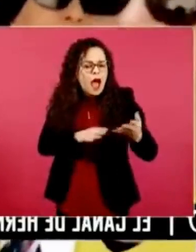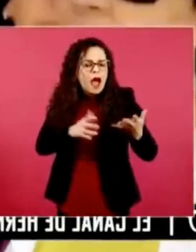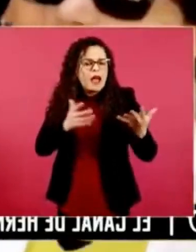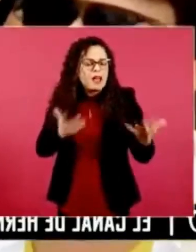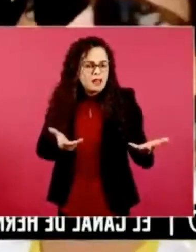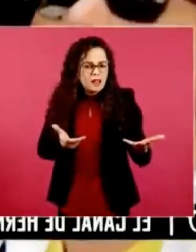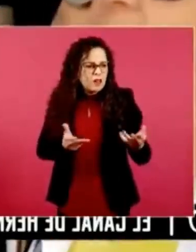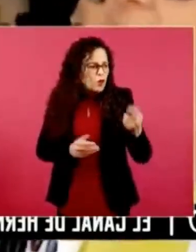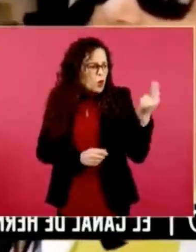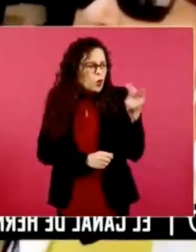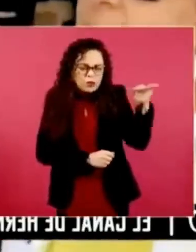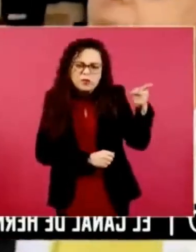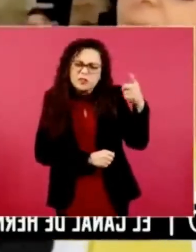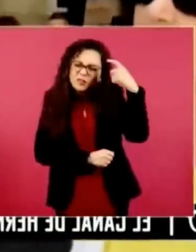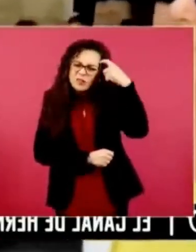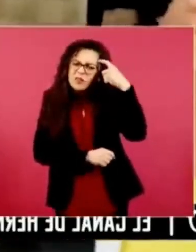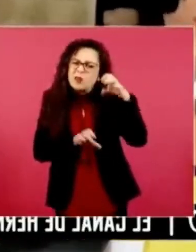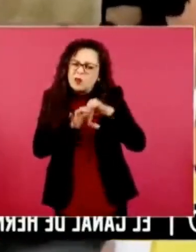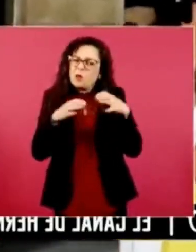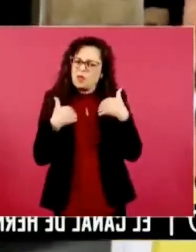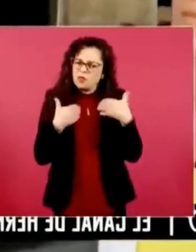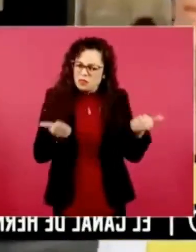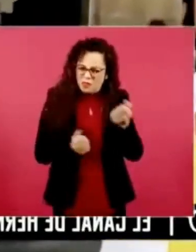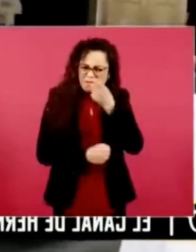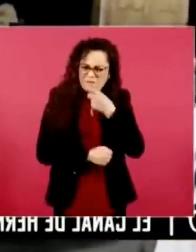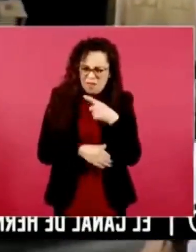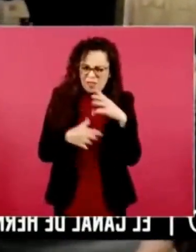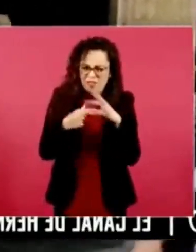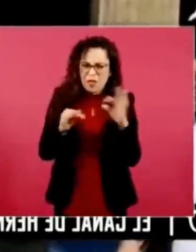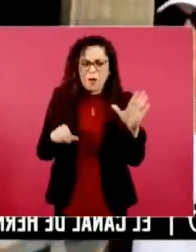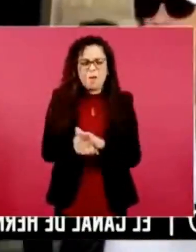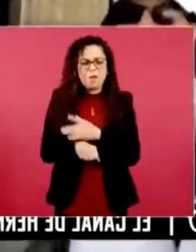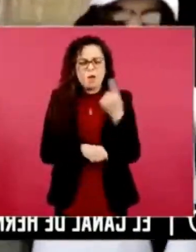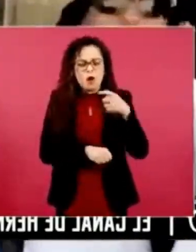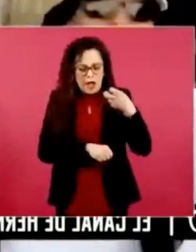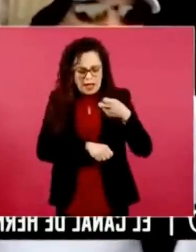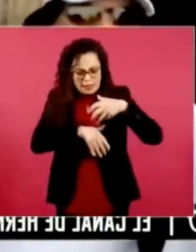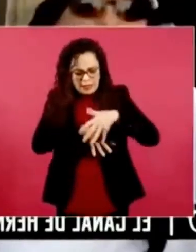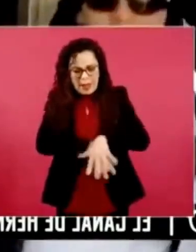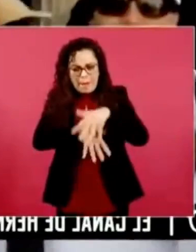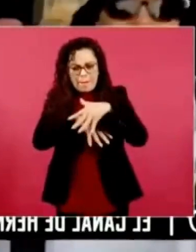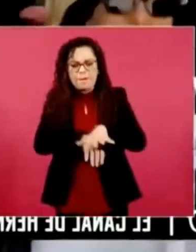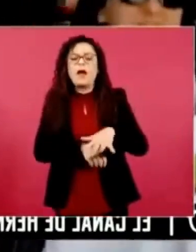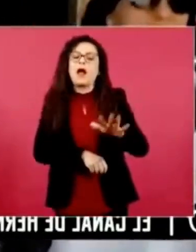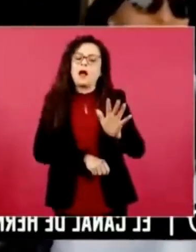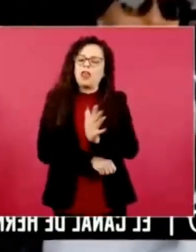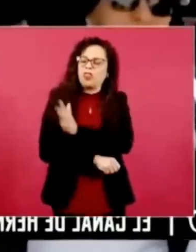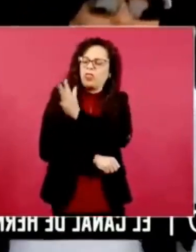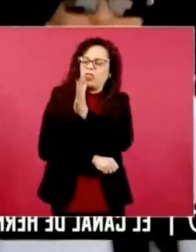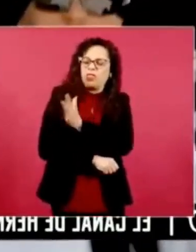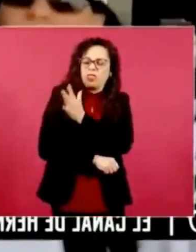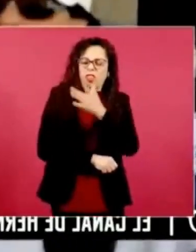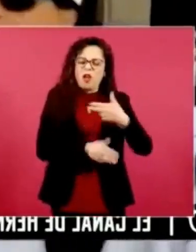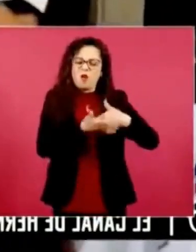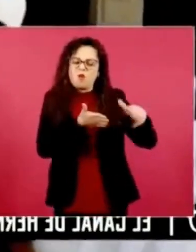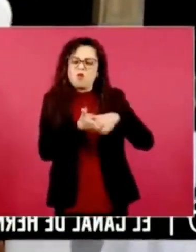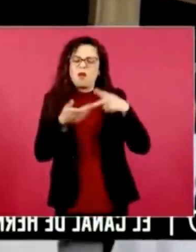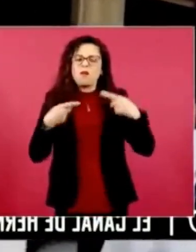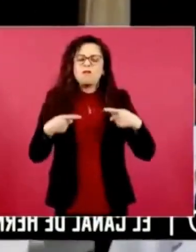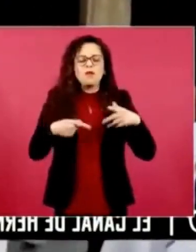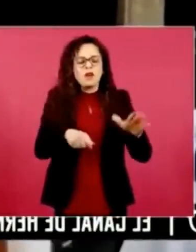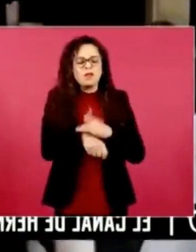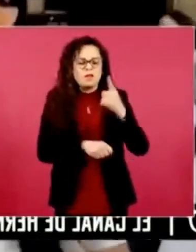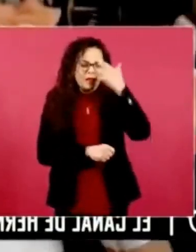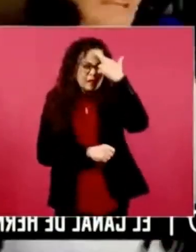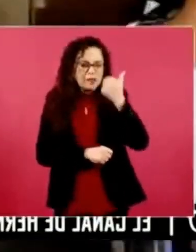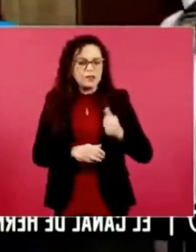se explica usted esa parte? ¿Por qué hay más blancos en este tipo de marchas? Más güeritos. Tortas y dinero. ¿Ya viste?